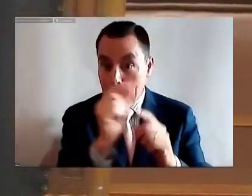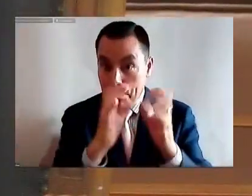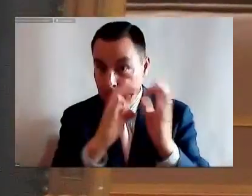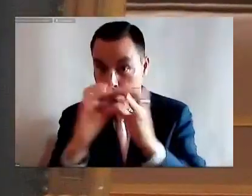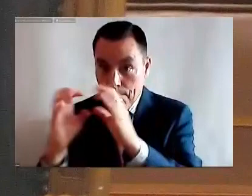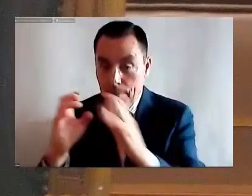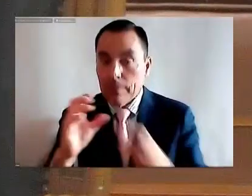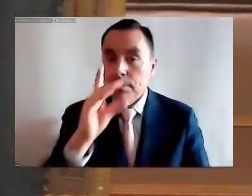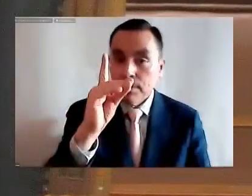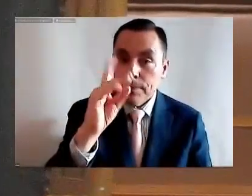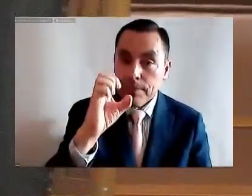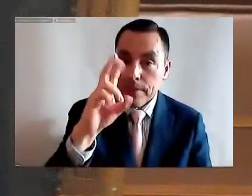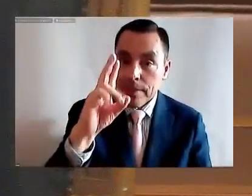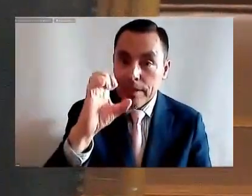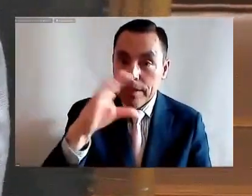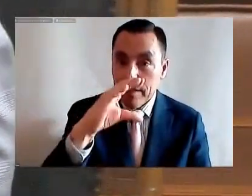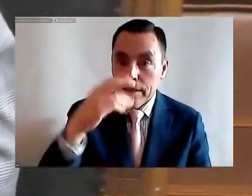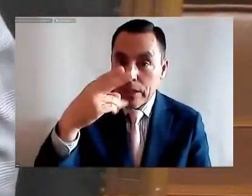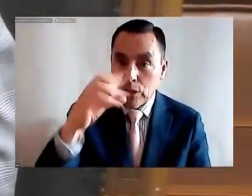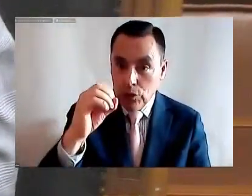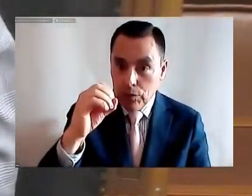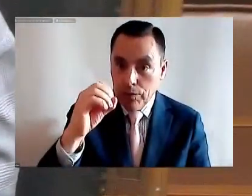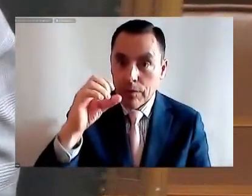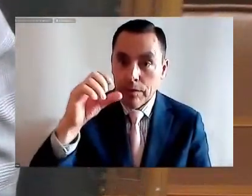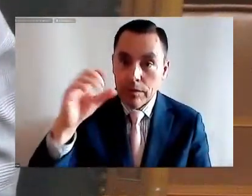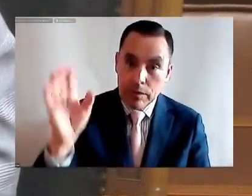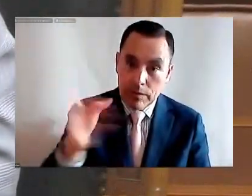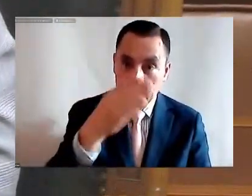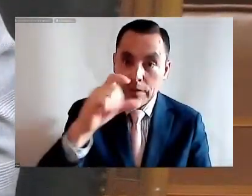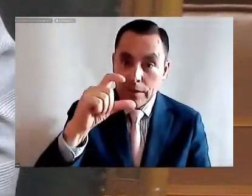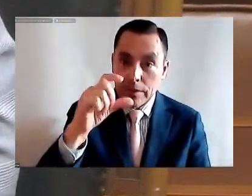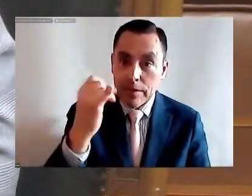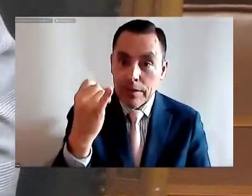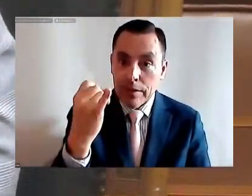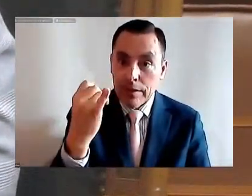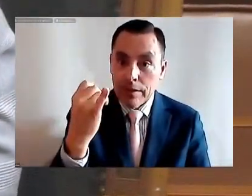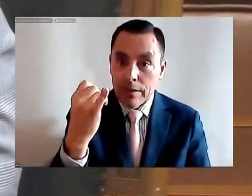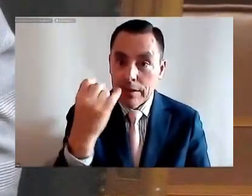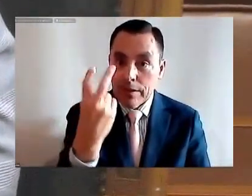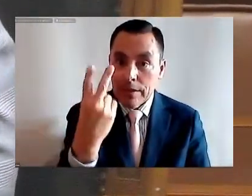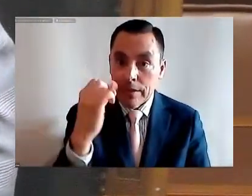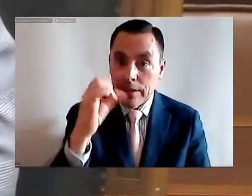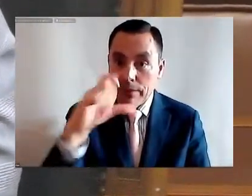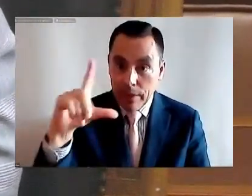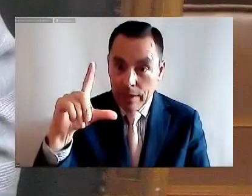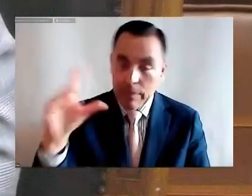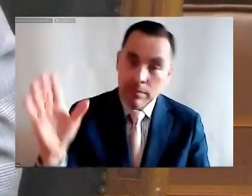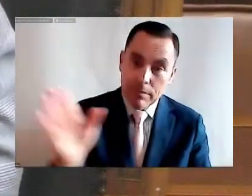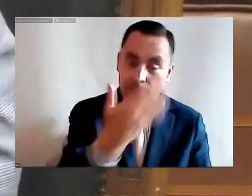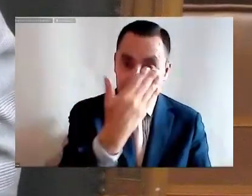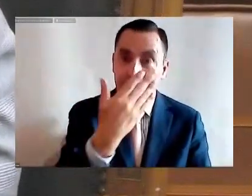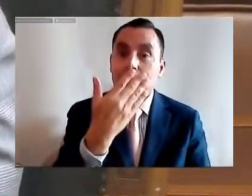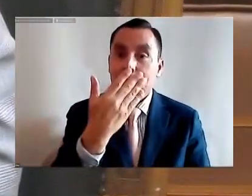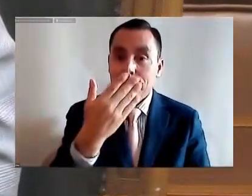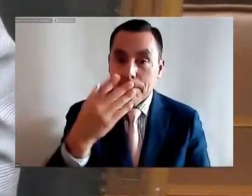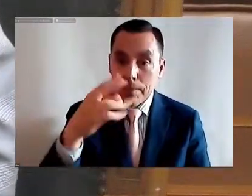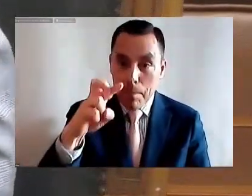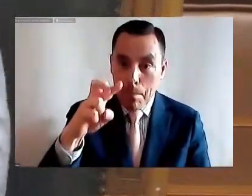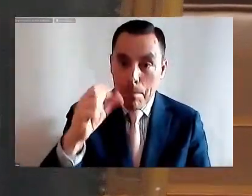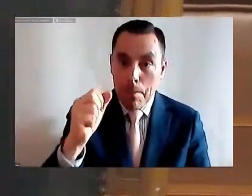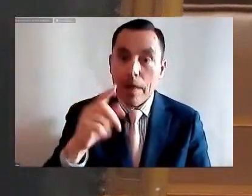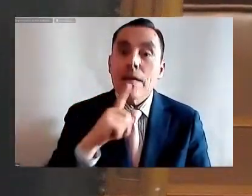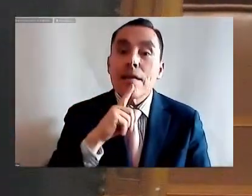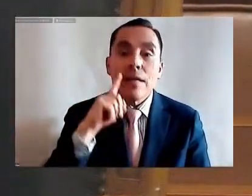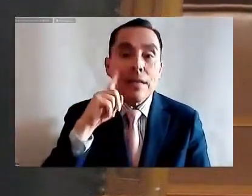los fallos que ustedes revisaron o del análisis dogmático que hicieron, y que nos indiquen los sesgos, las brechas y los estereotipos que